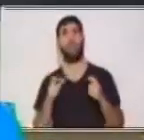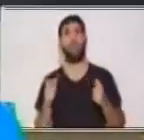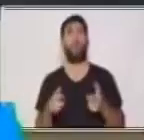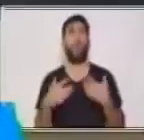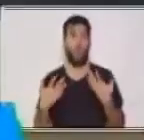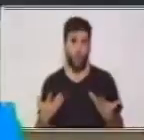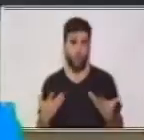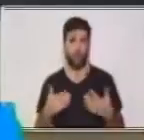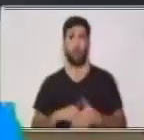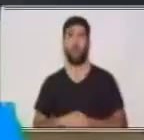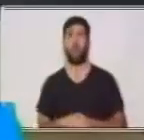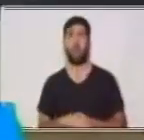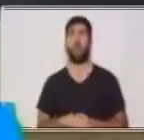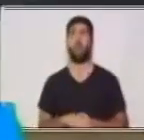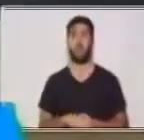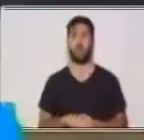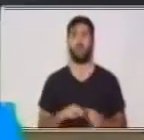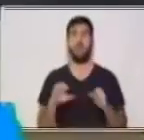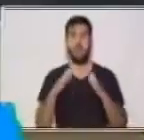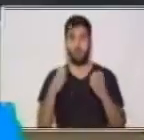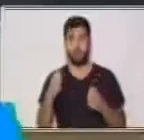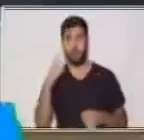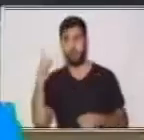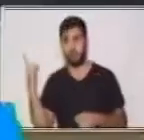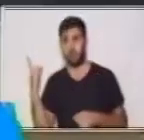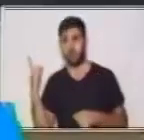La resultante va a ser igual